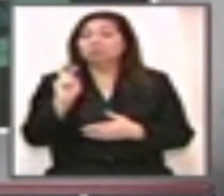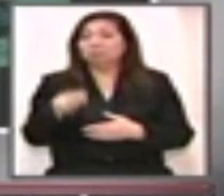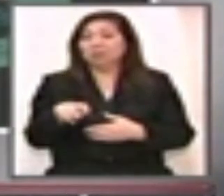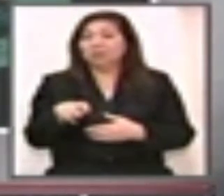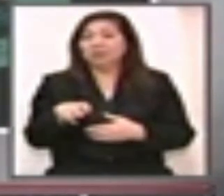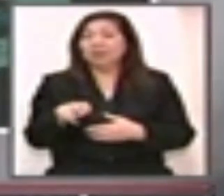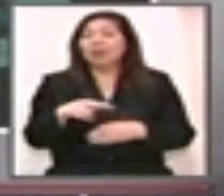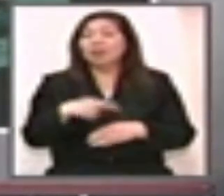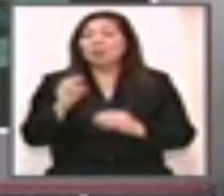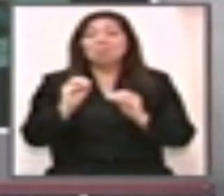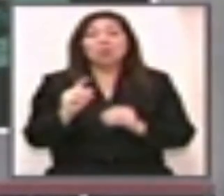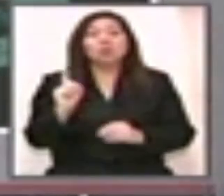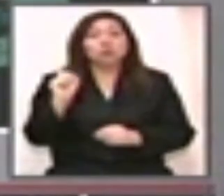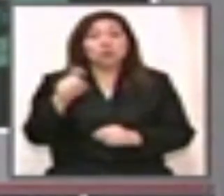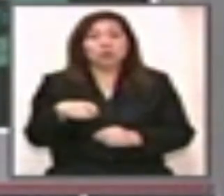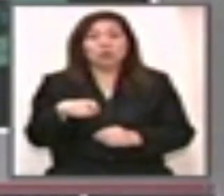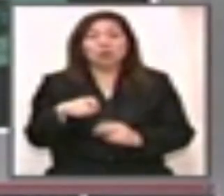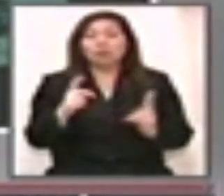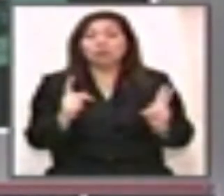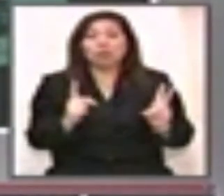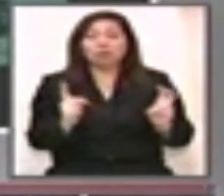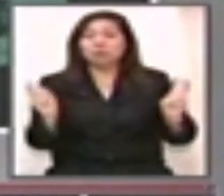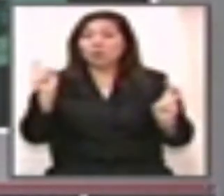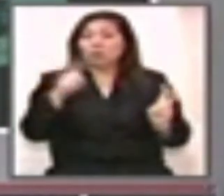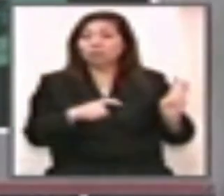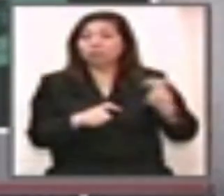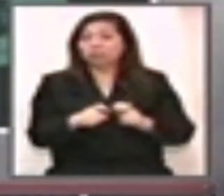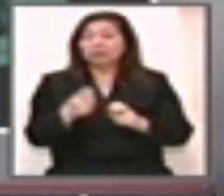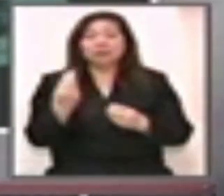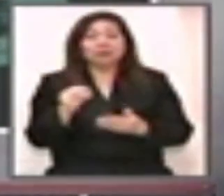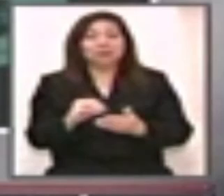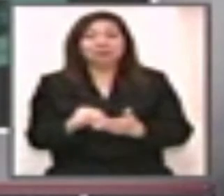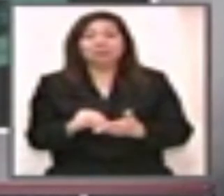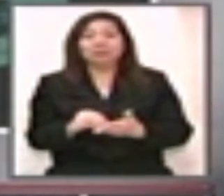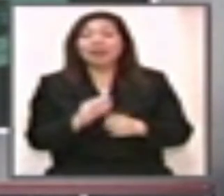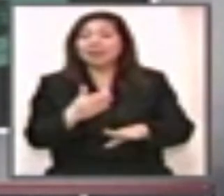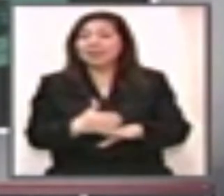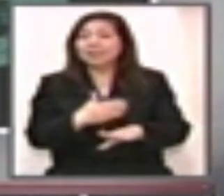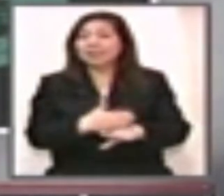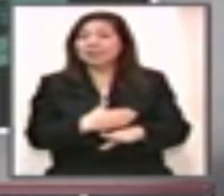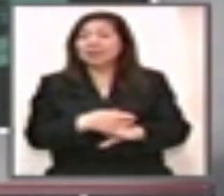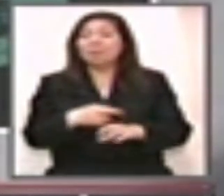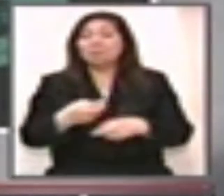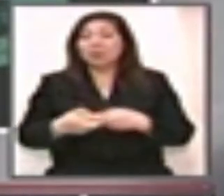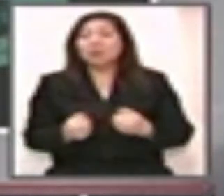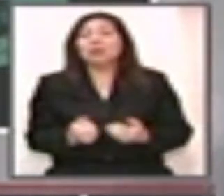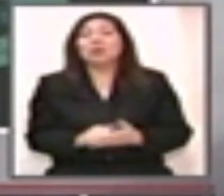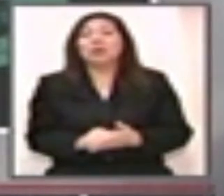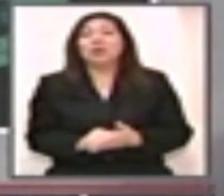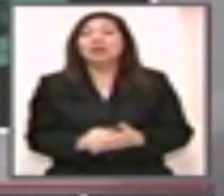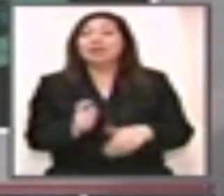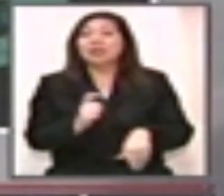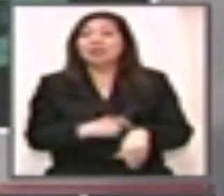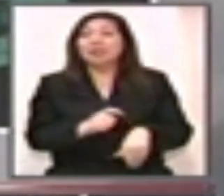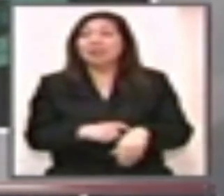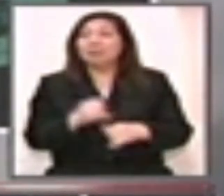ponemos, la región pone 1 sol, de manera que nos comprometemos con tareas específicas a desarrollar este producto que al